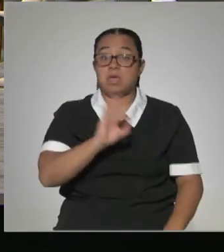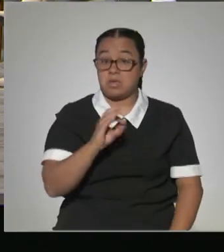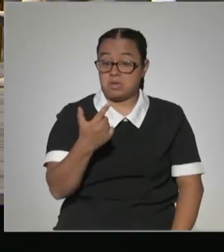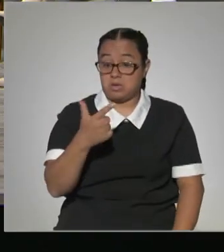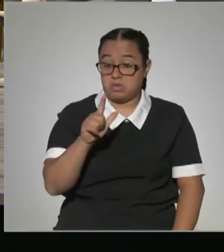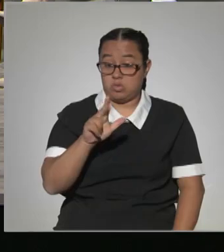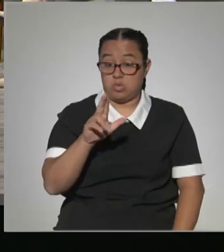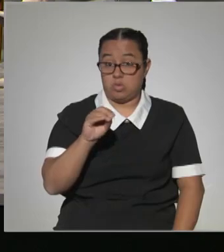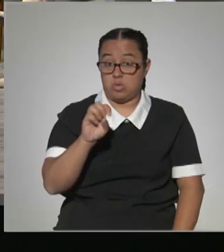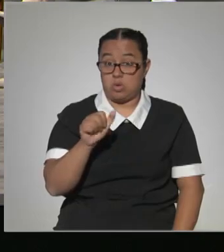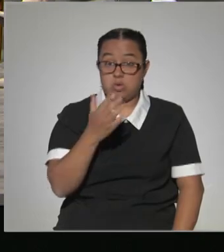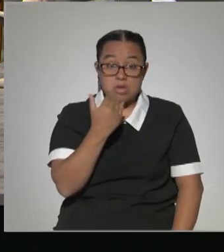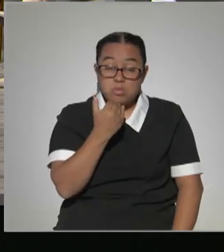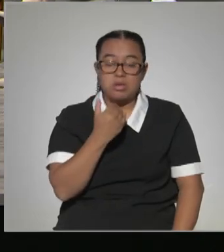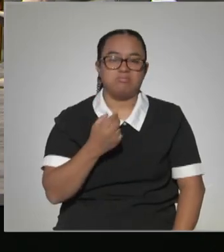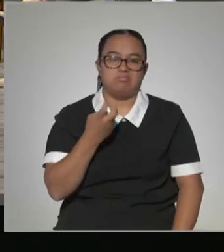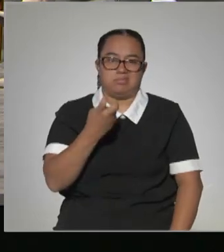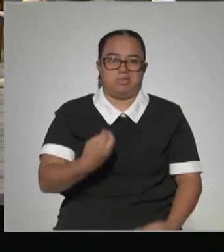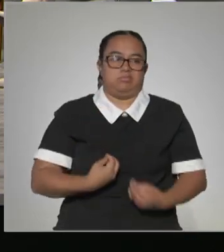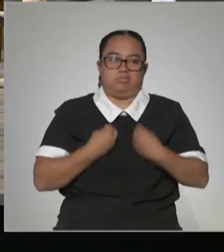tampoco vivir. Entonces,